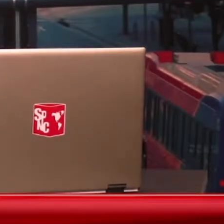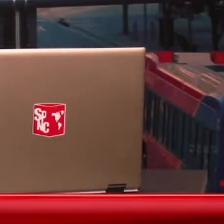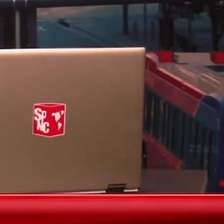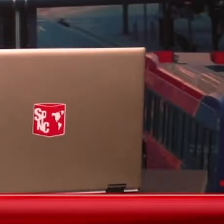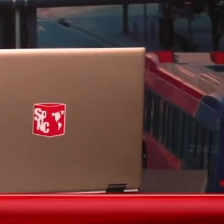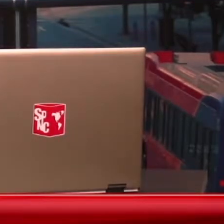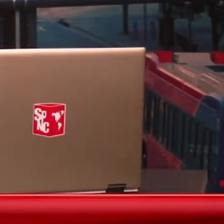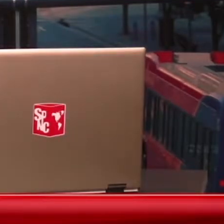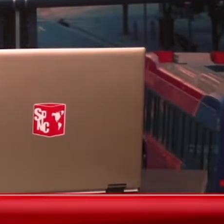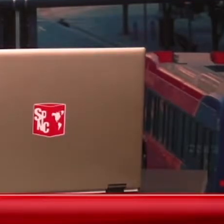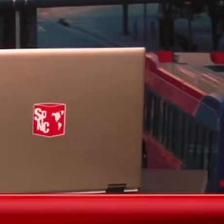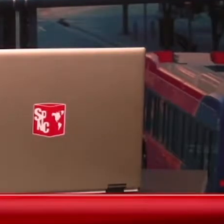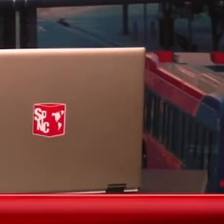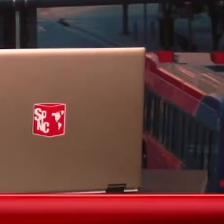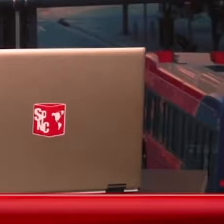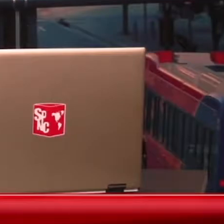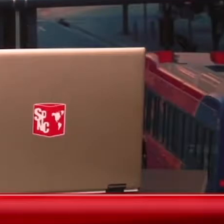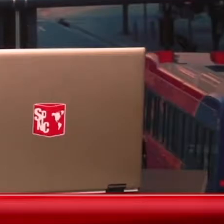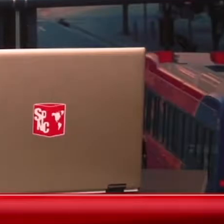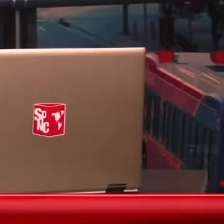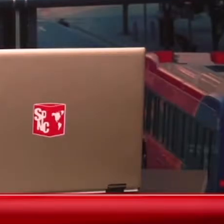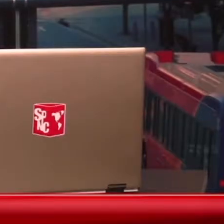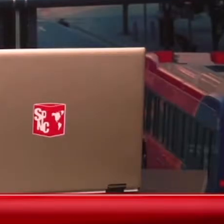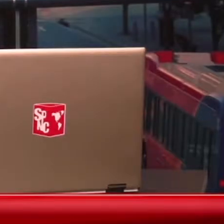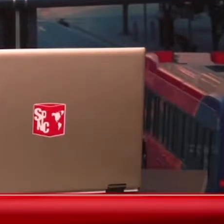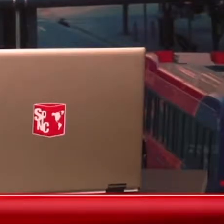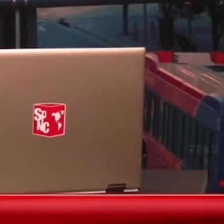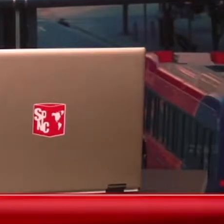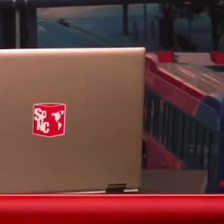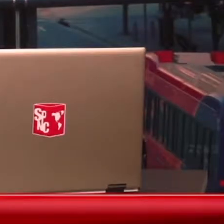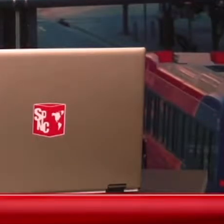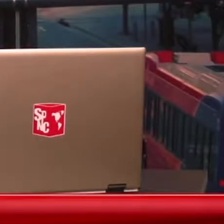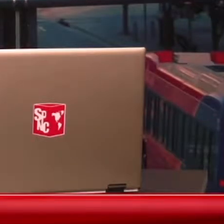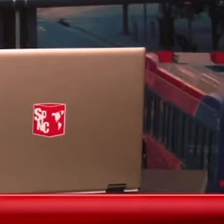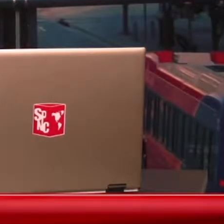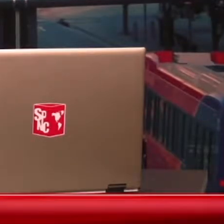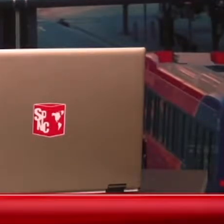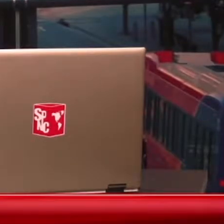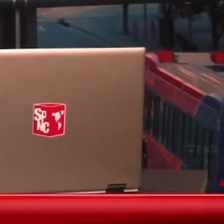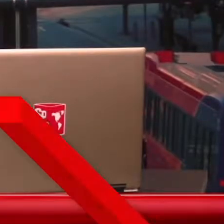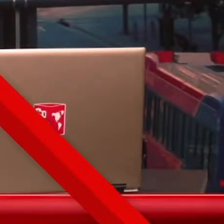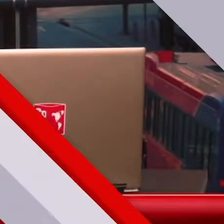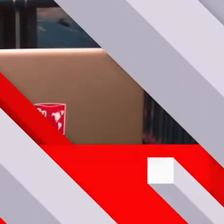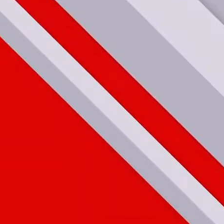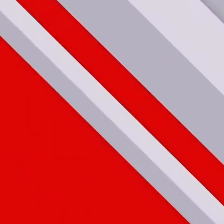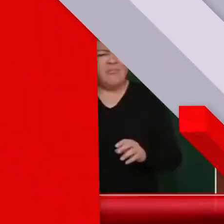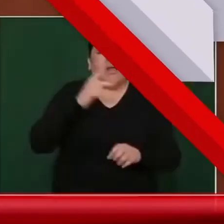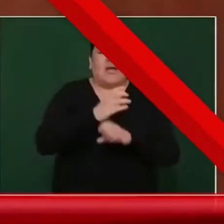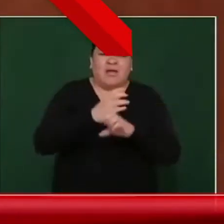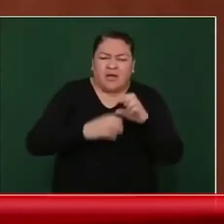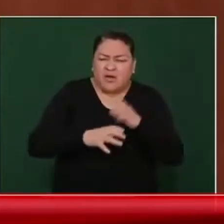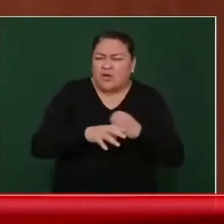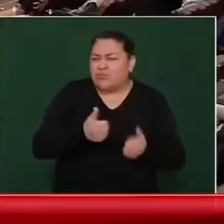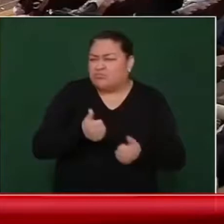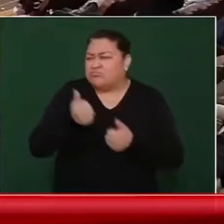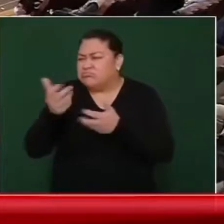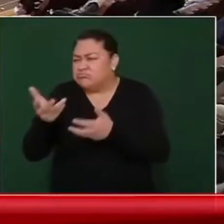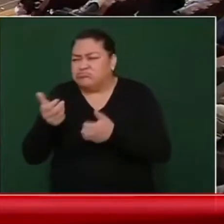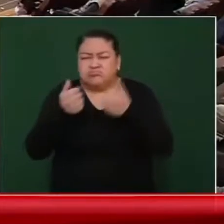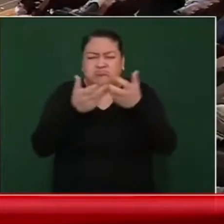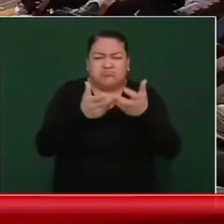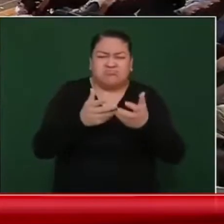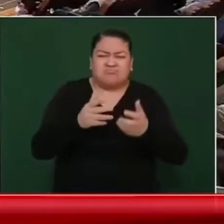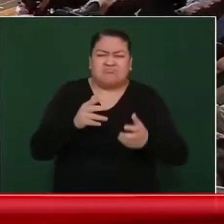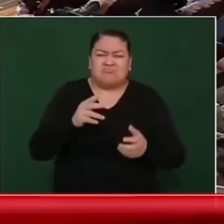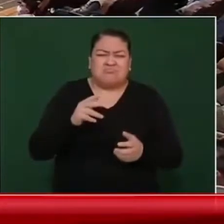trabajo necesaria, dijo el presidente de la República desde Puebla, México. Un lugar a